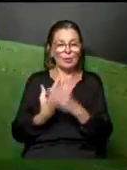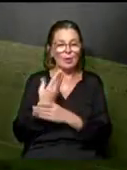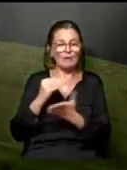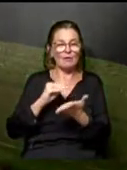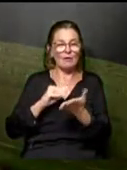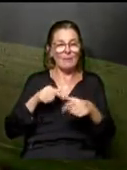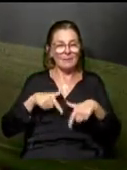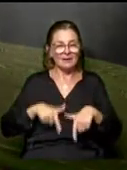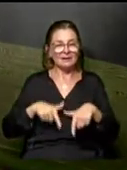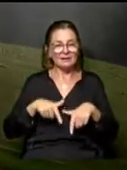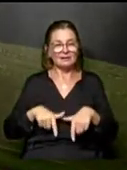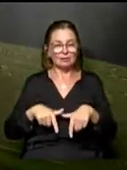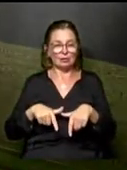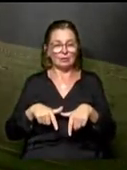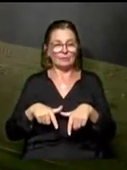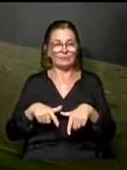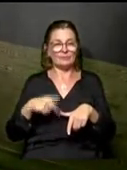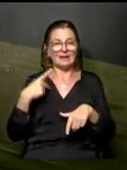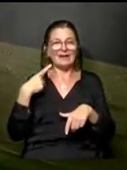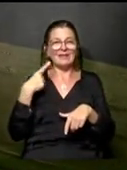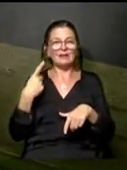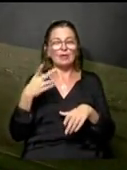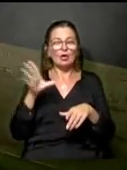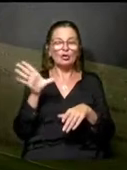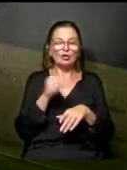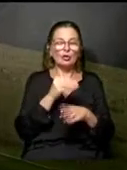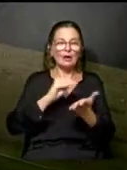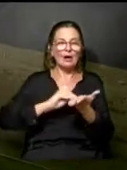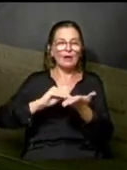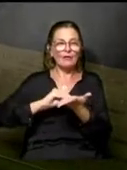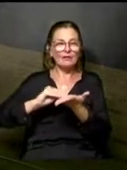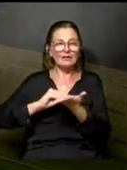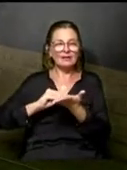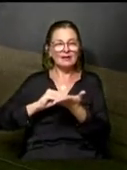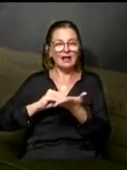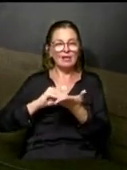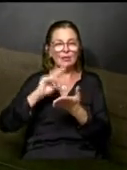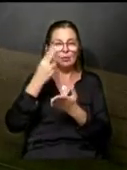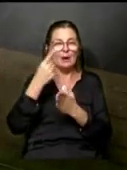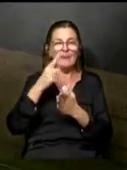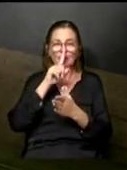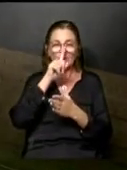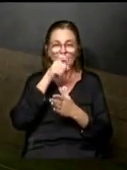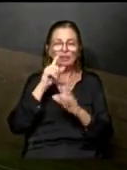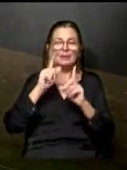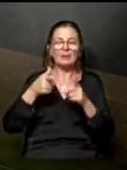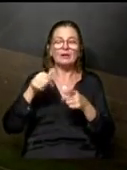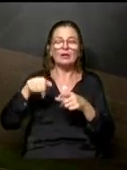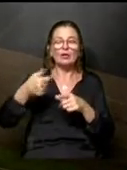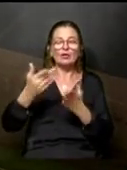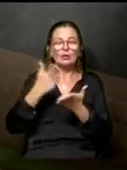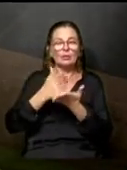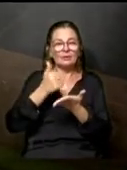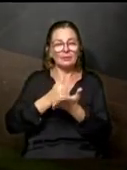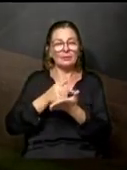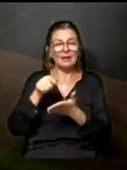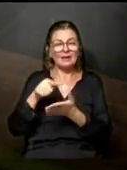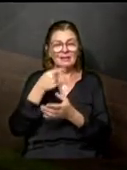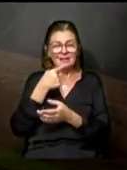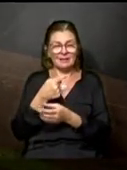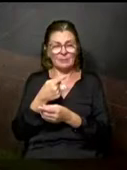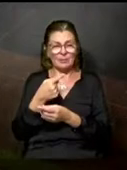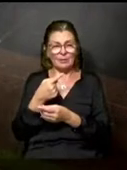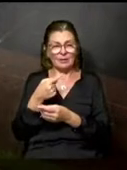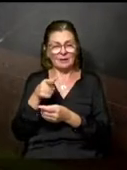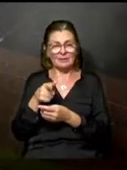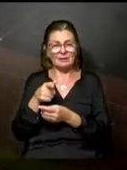¿no? Y es la dirección que tiene todas las oficinas territoriales del país, tanto las de Montevideo como las del interior. Entonces ahí nosotros decimos, en sí